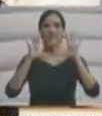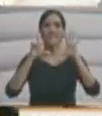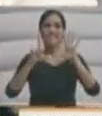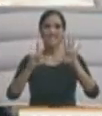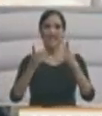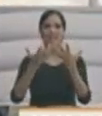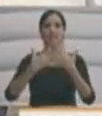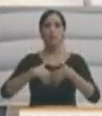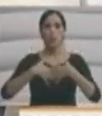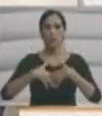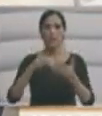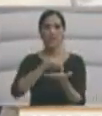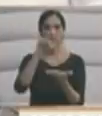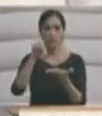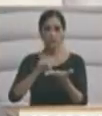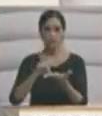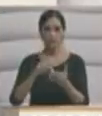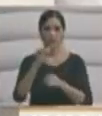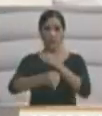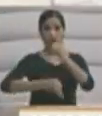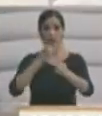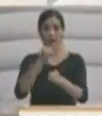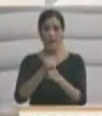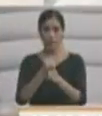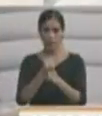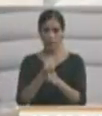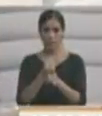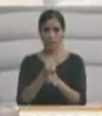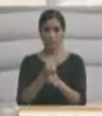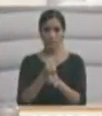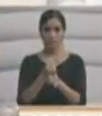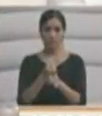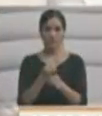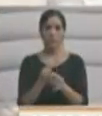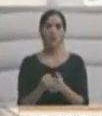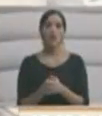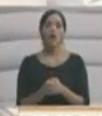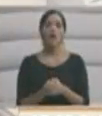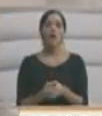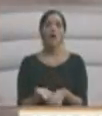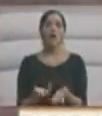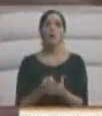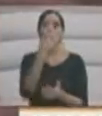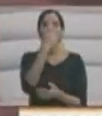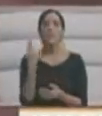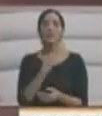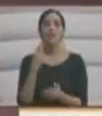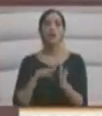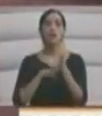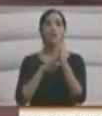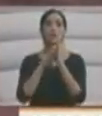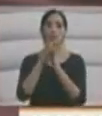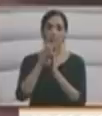industrias nacionales e internacionales comprometidas con el desarrollo